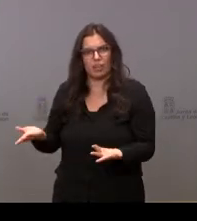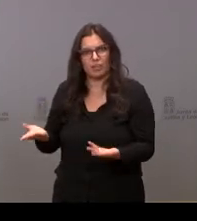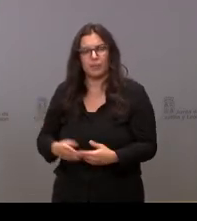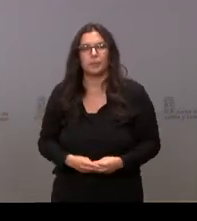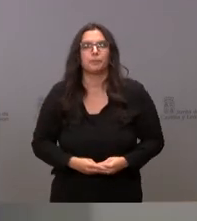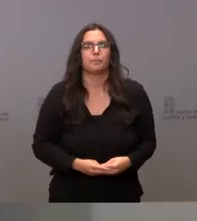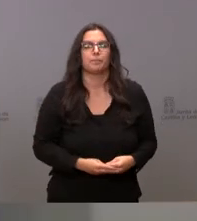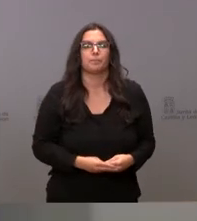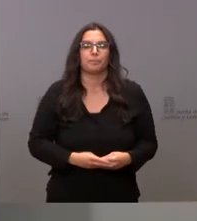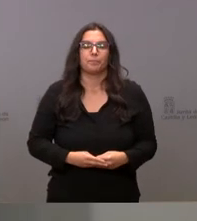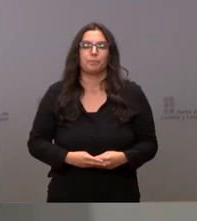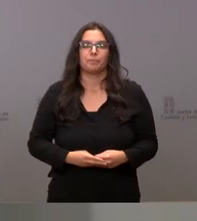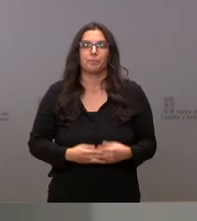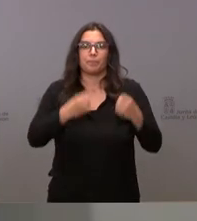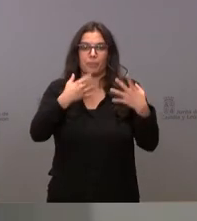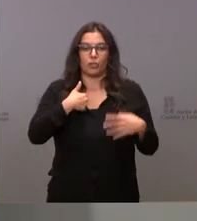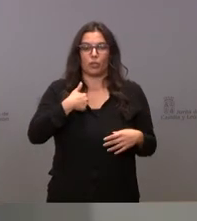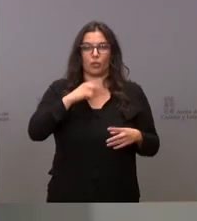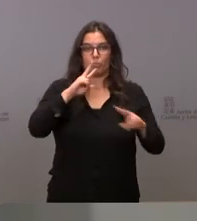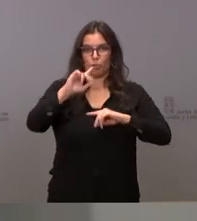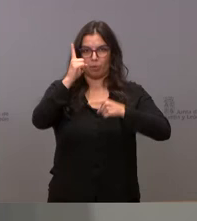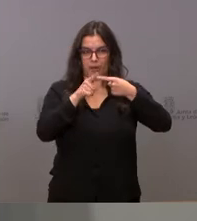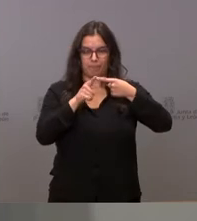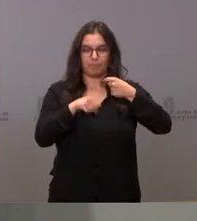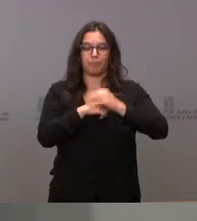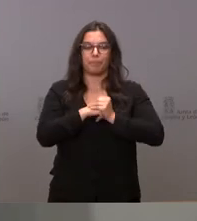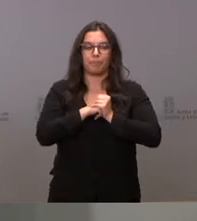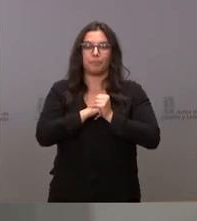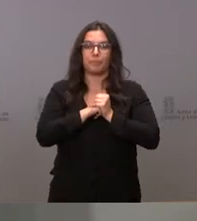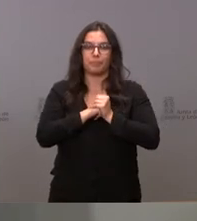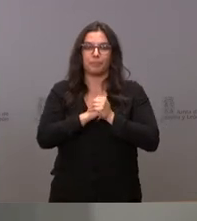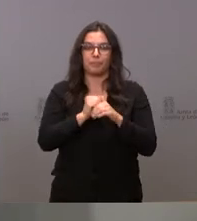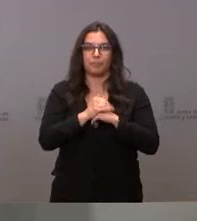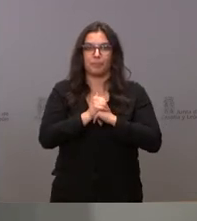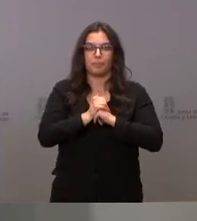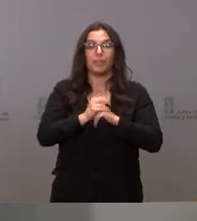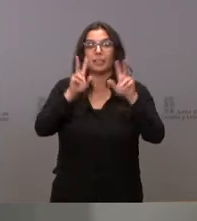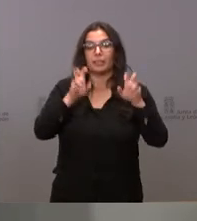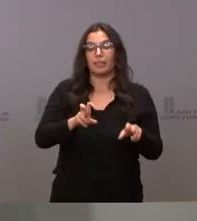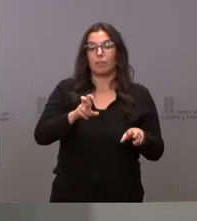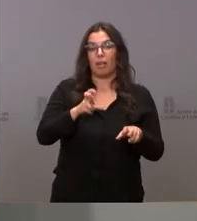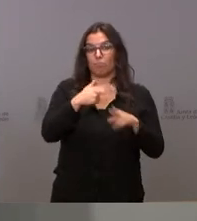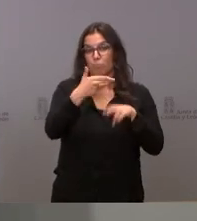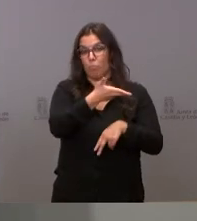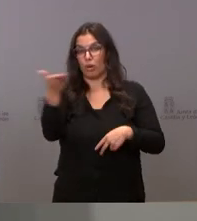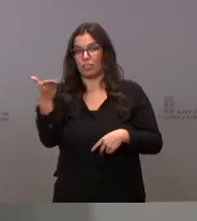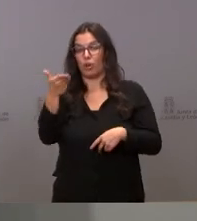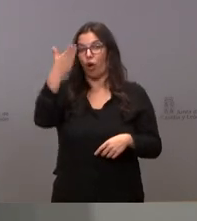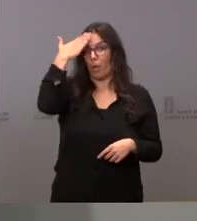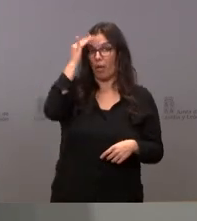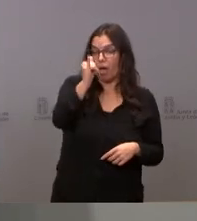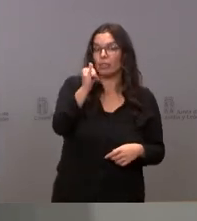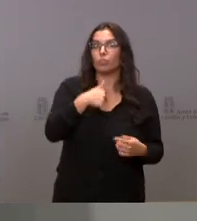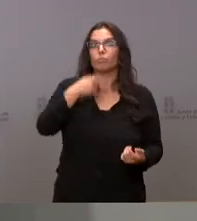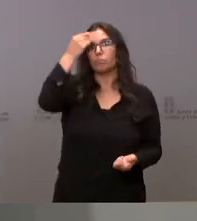Bien, respondo a la primera pregunta. Mire, sobre la sensatez de los actores políticos, yo creo que la sensatez